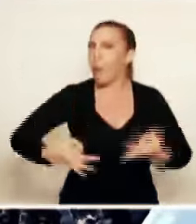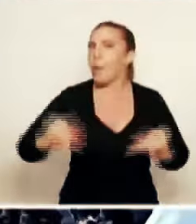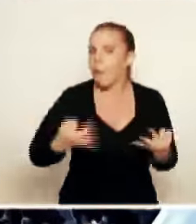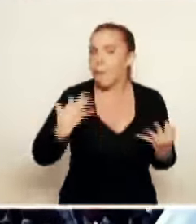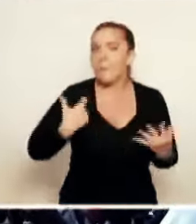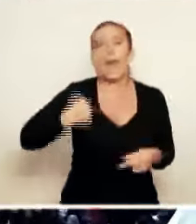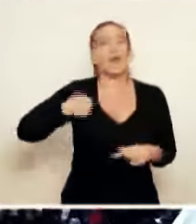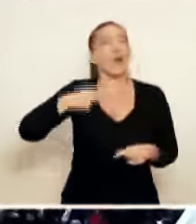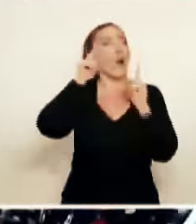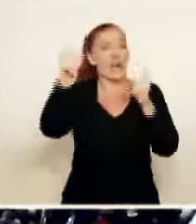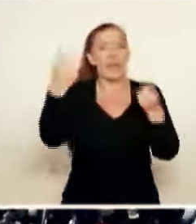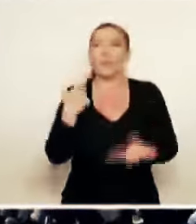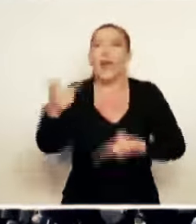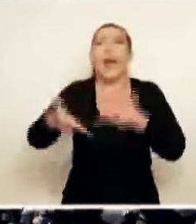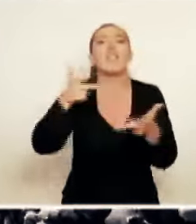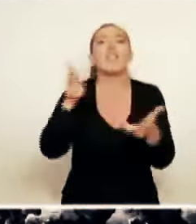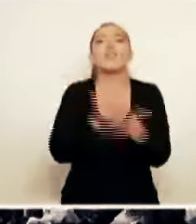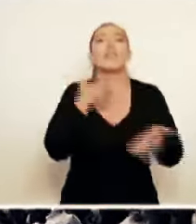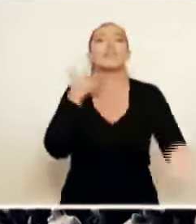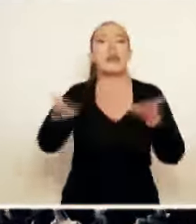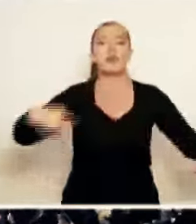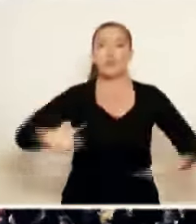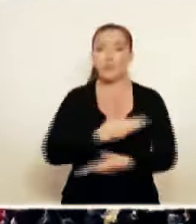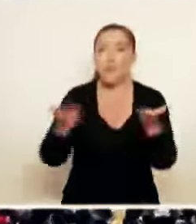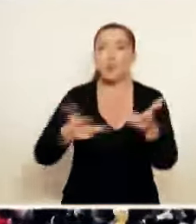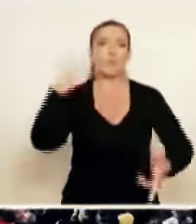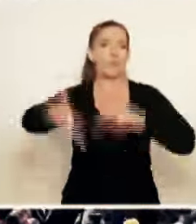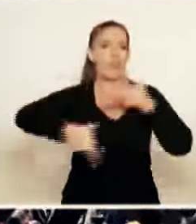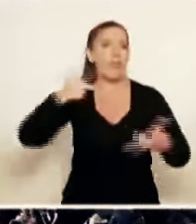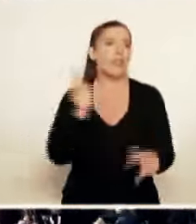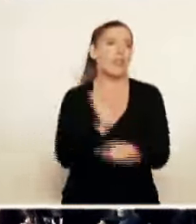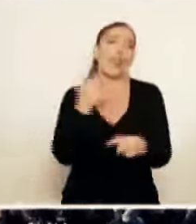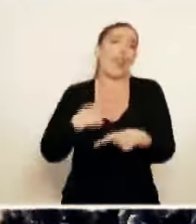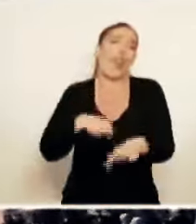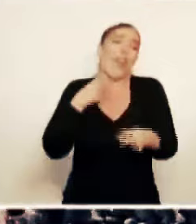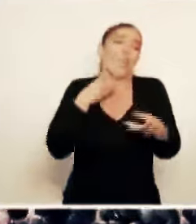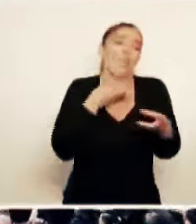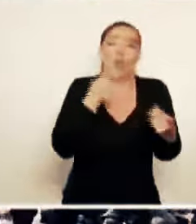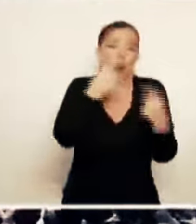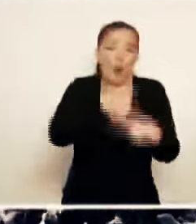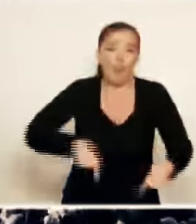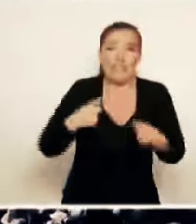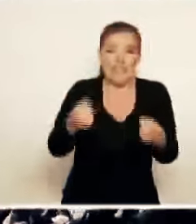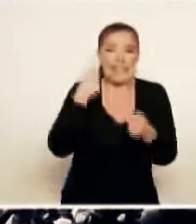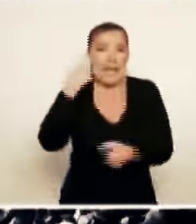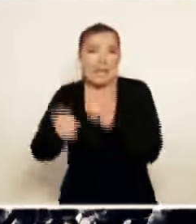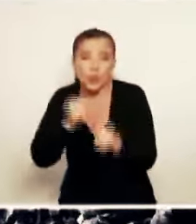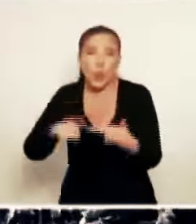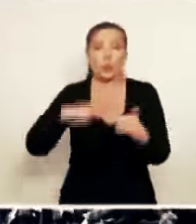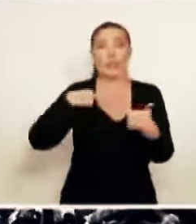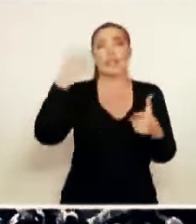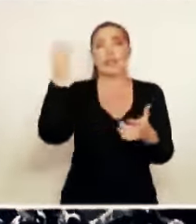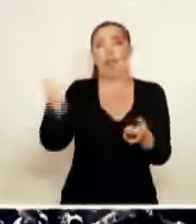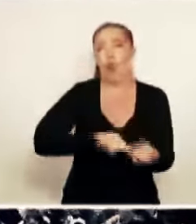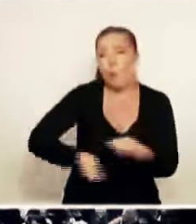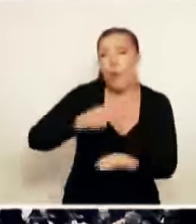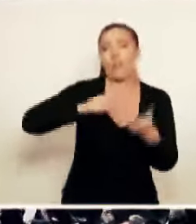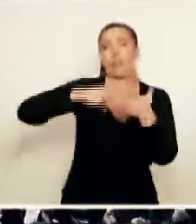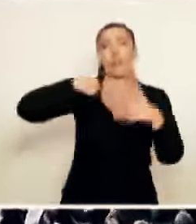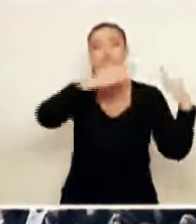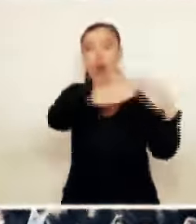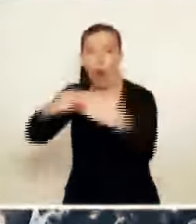estamos hablando de servicios públicos, estamos hablando del insumo de las industrias, de los comercios, de los